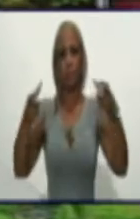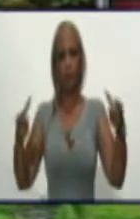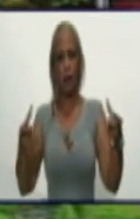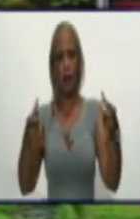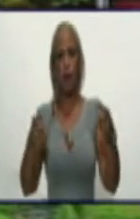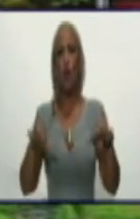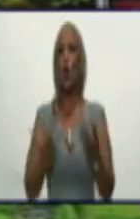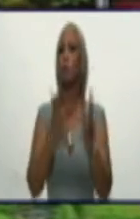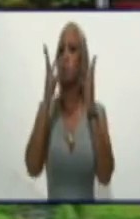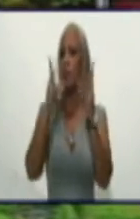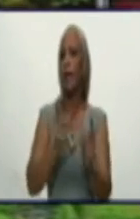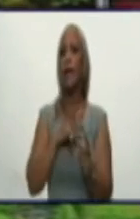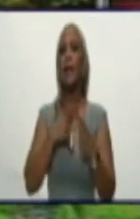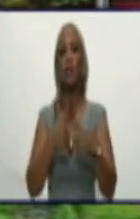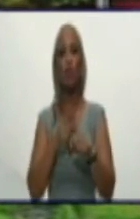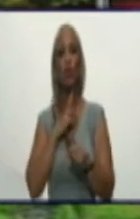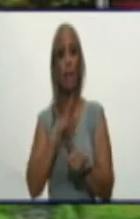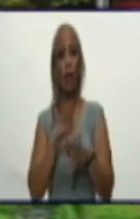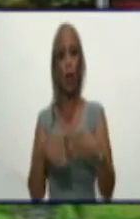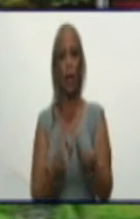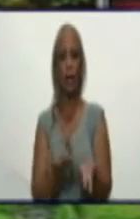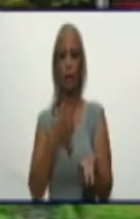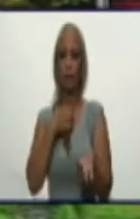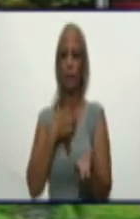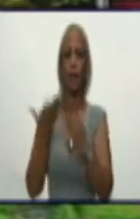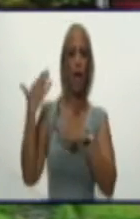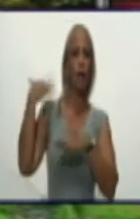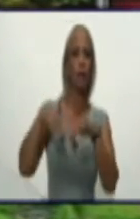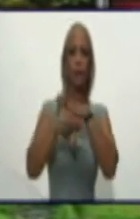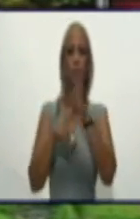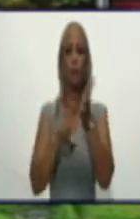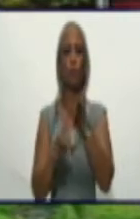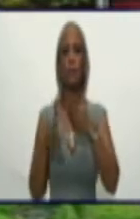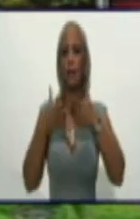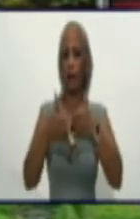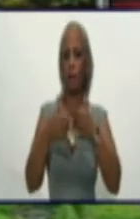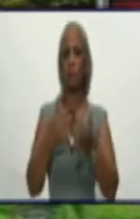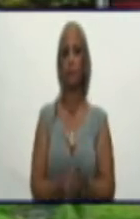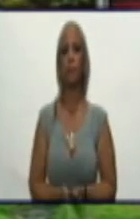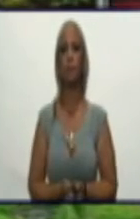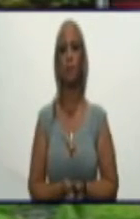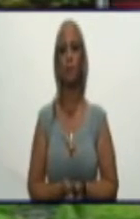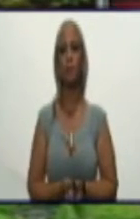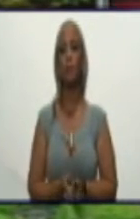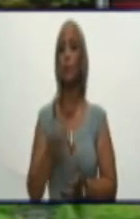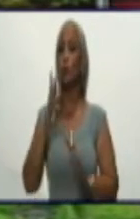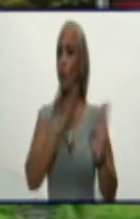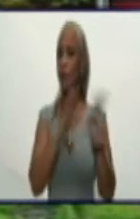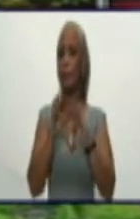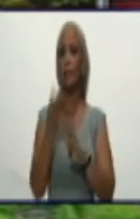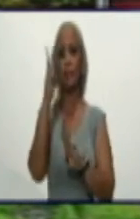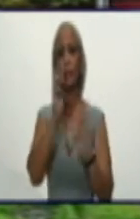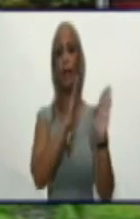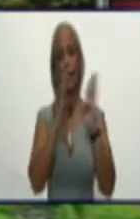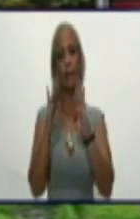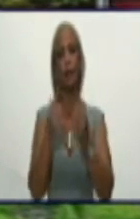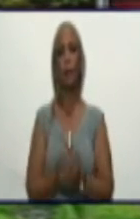los resultados que históricamente había tenido el territorio durante estas tres etapas, por así